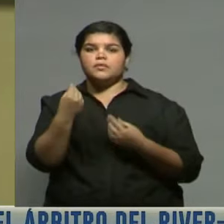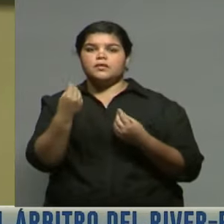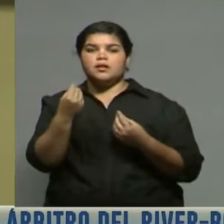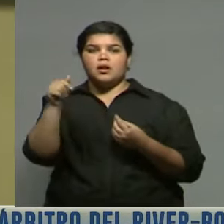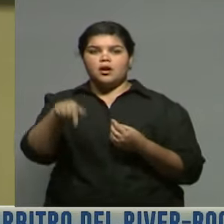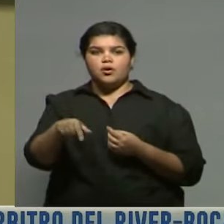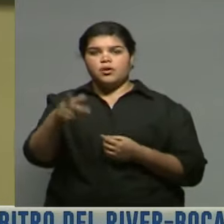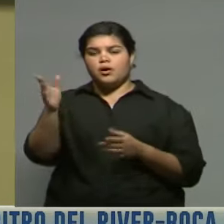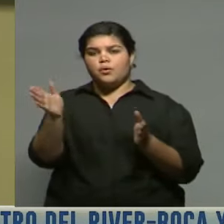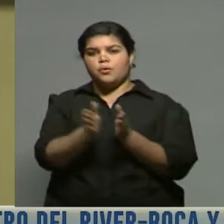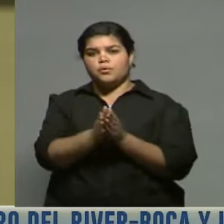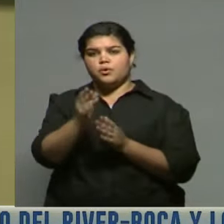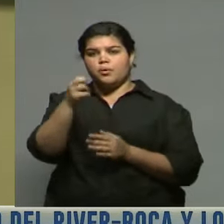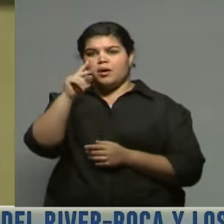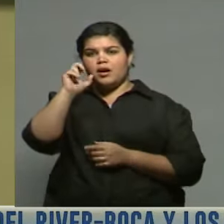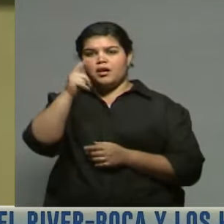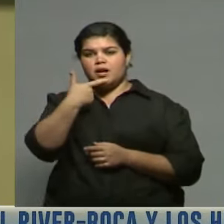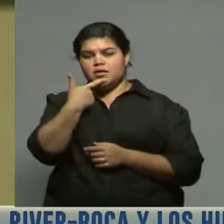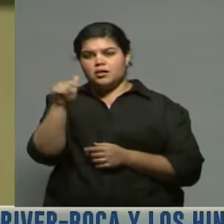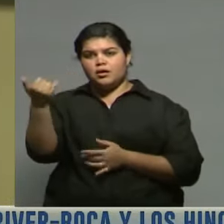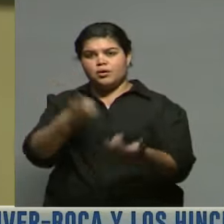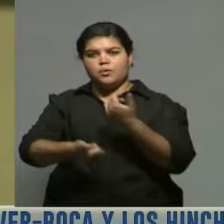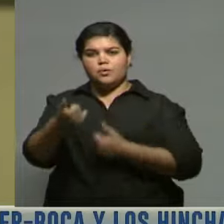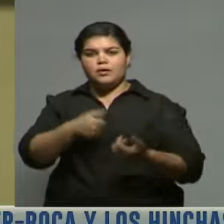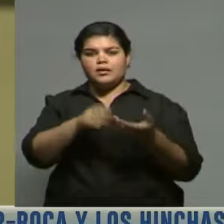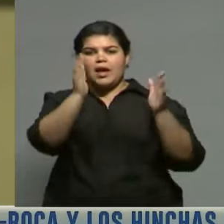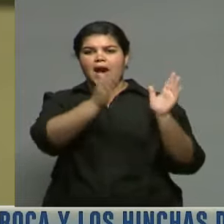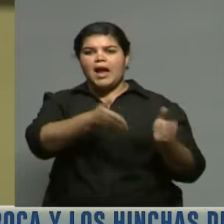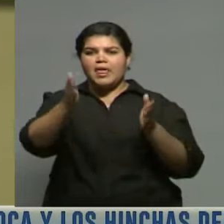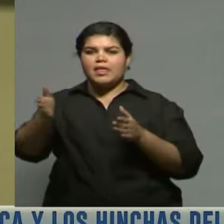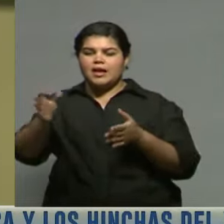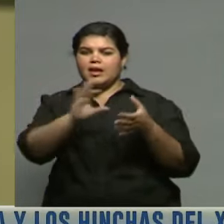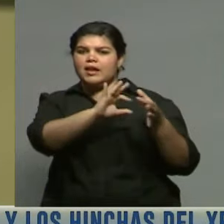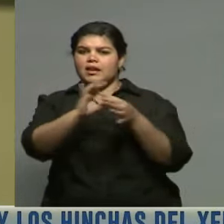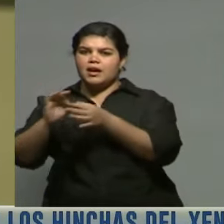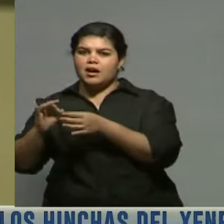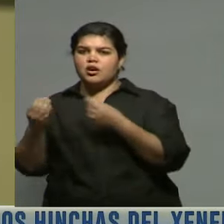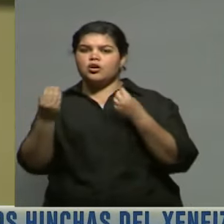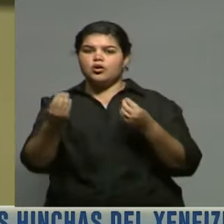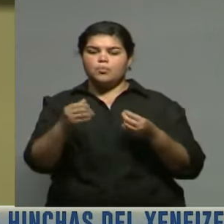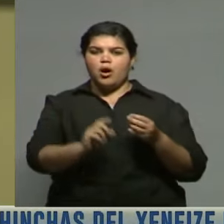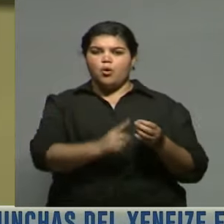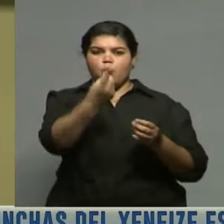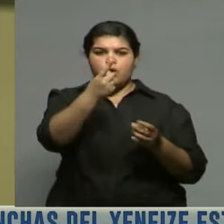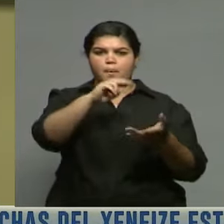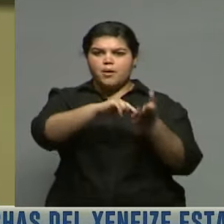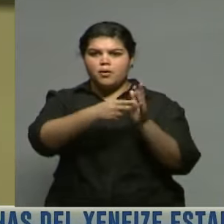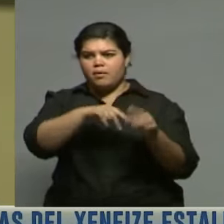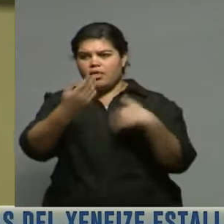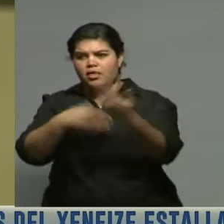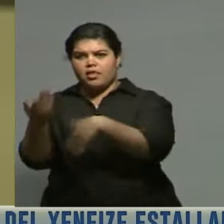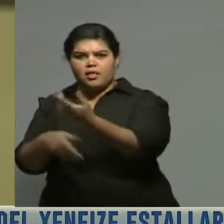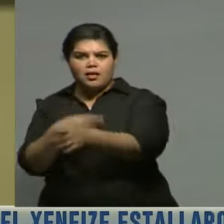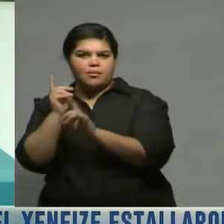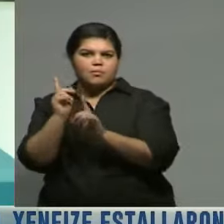José Vargas. Justamente él hablaba de la cadena, ¿no es cierto? De que si se afecta, se va a afectar toda la cadena y llegaría a